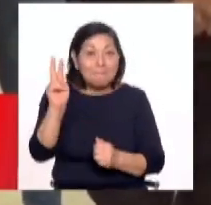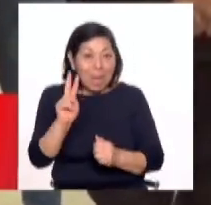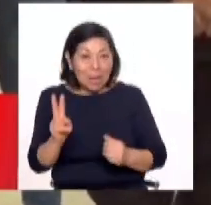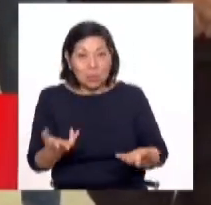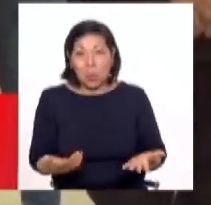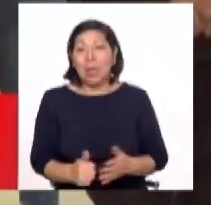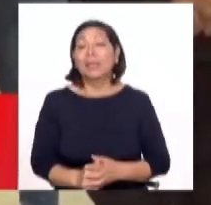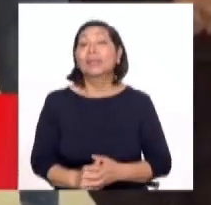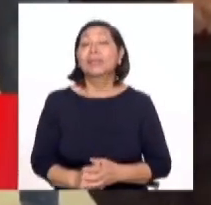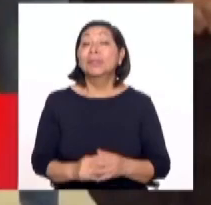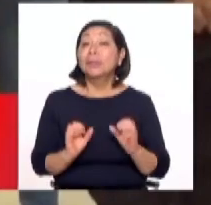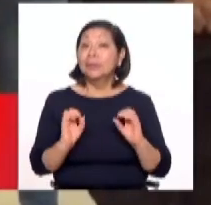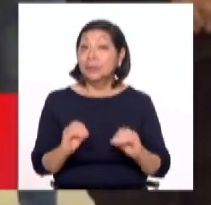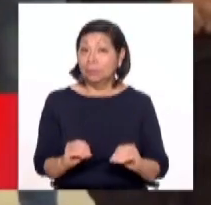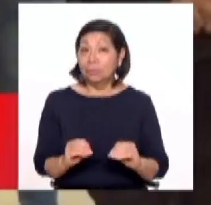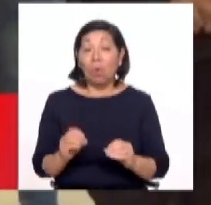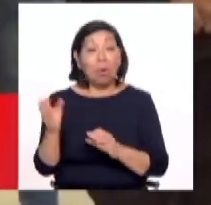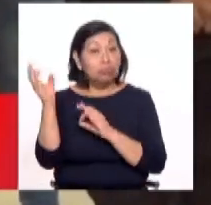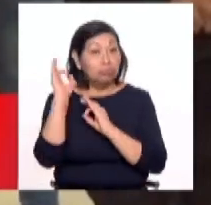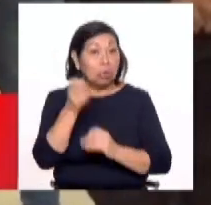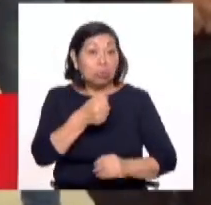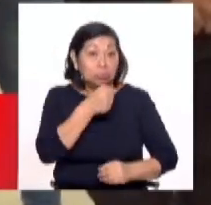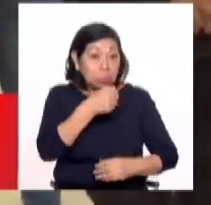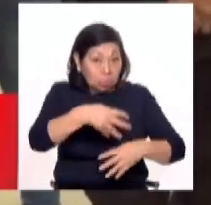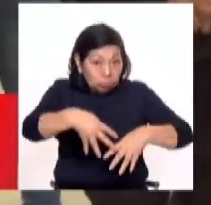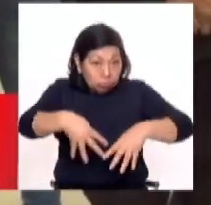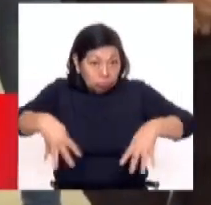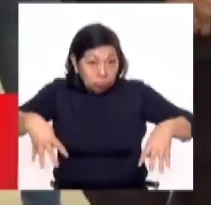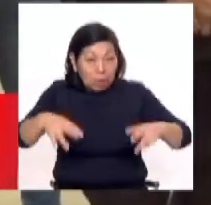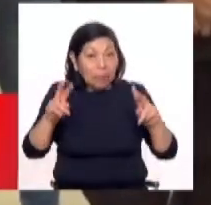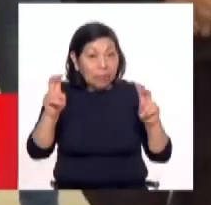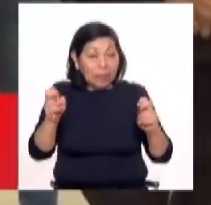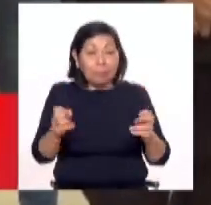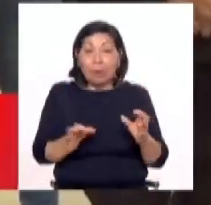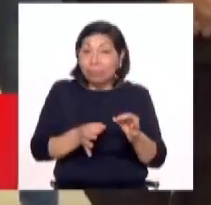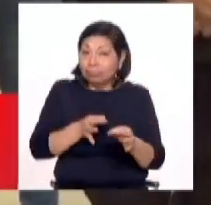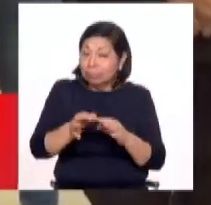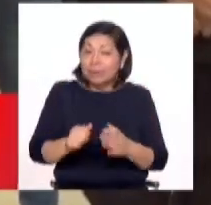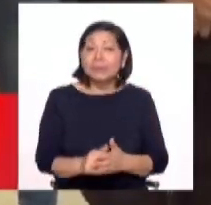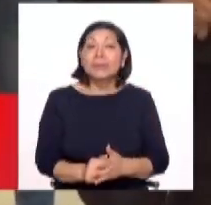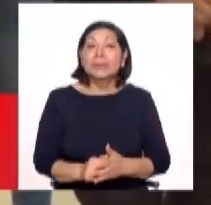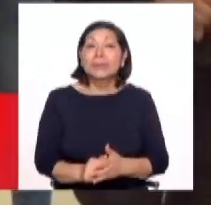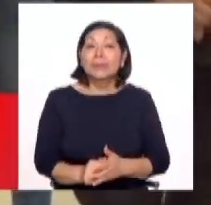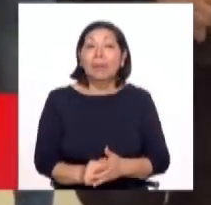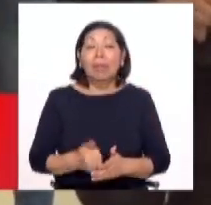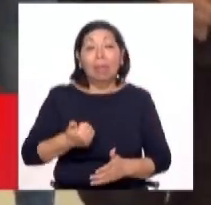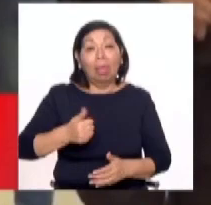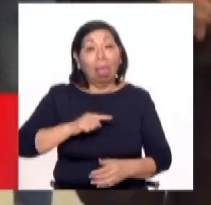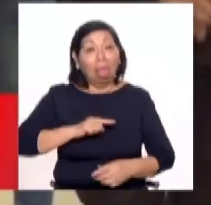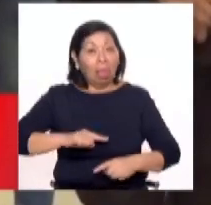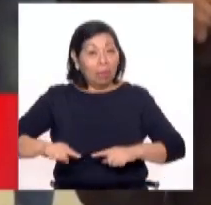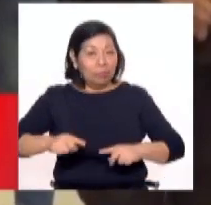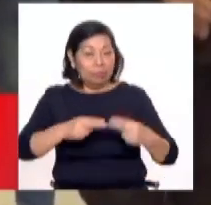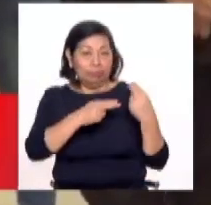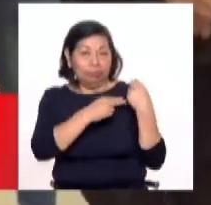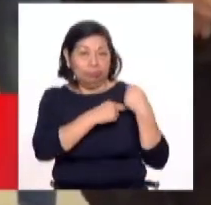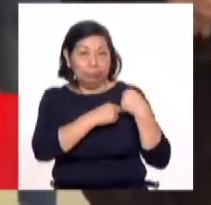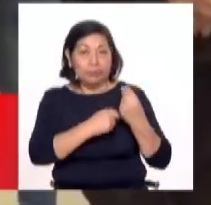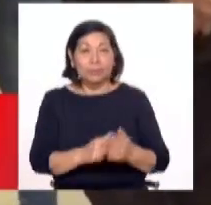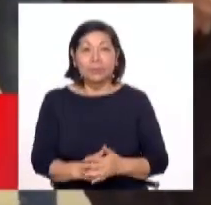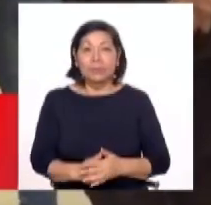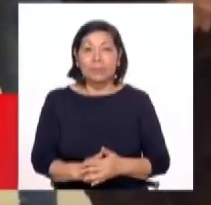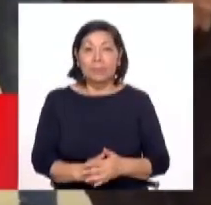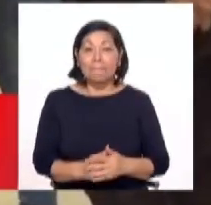por ello que se da esta conferencia y los temas de detalle lo hará el jefe operativo, que